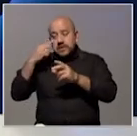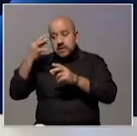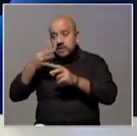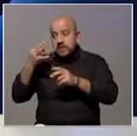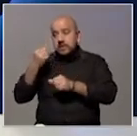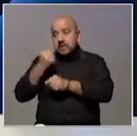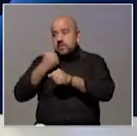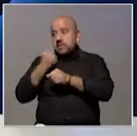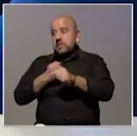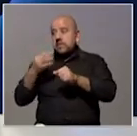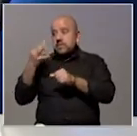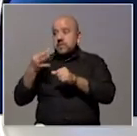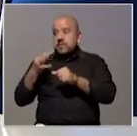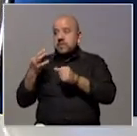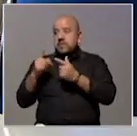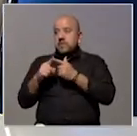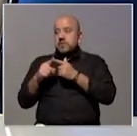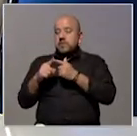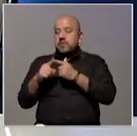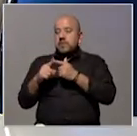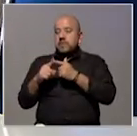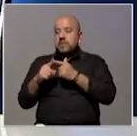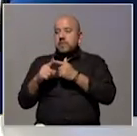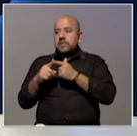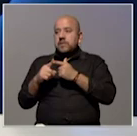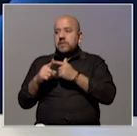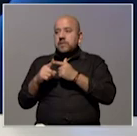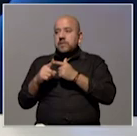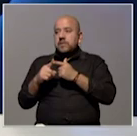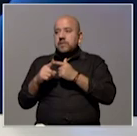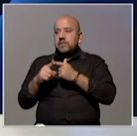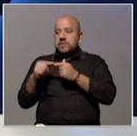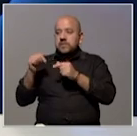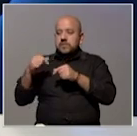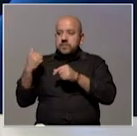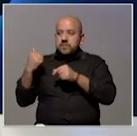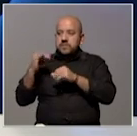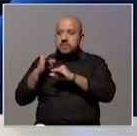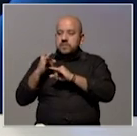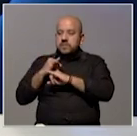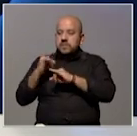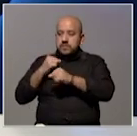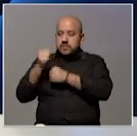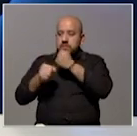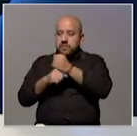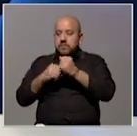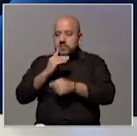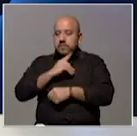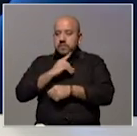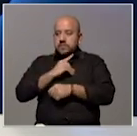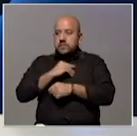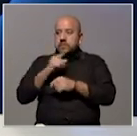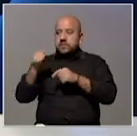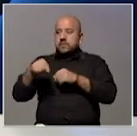bien en este fin de año salvo el conflicto posterior que fue de un